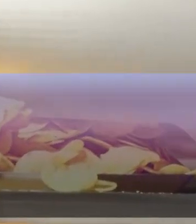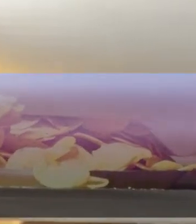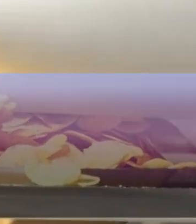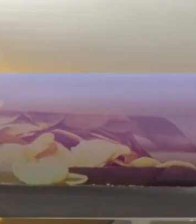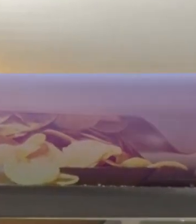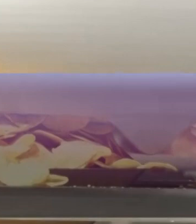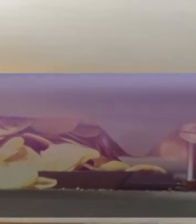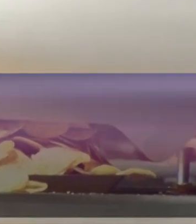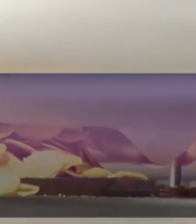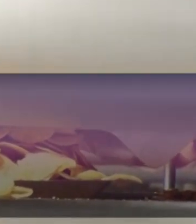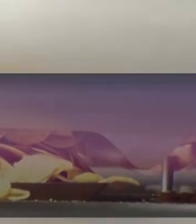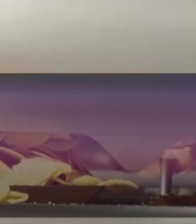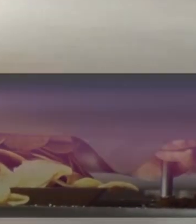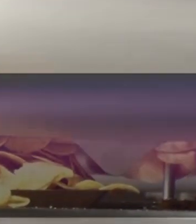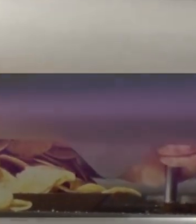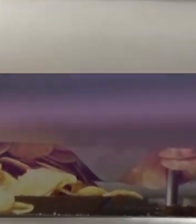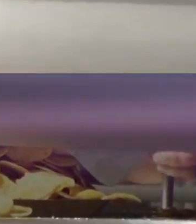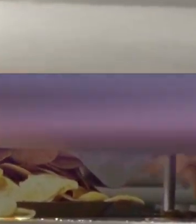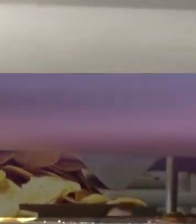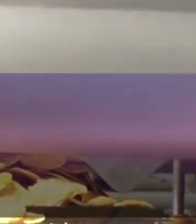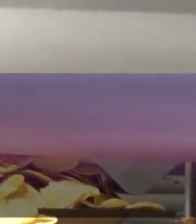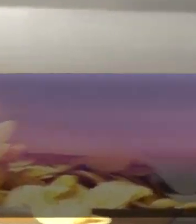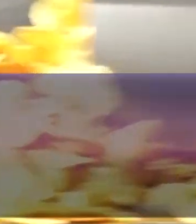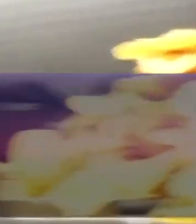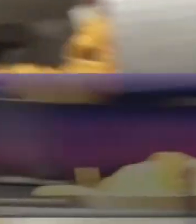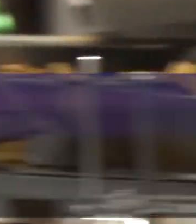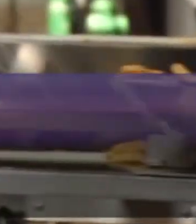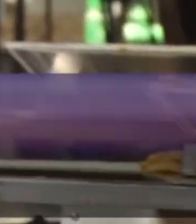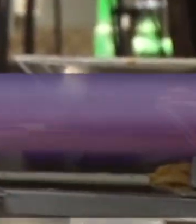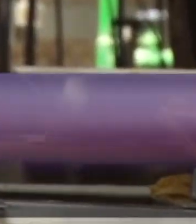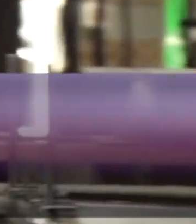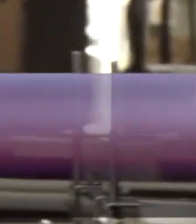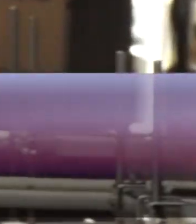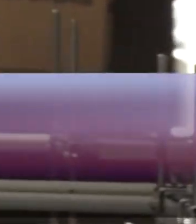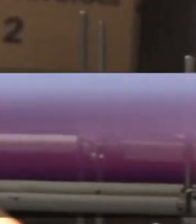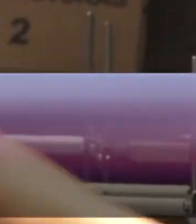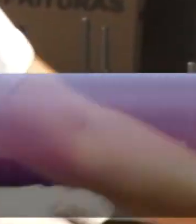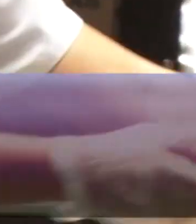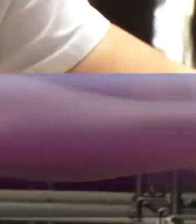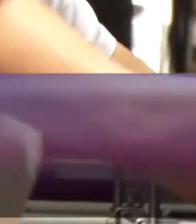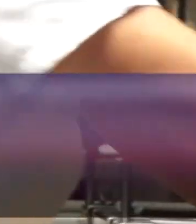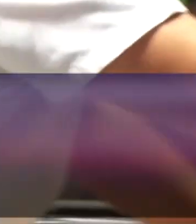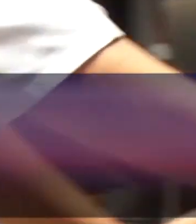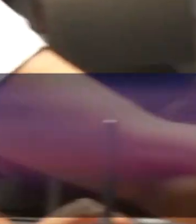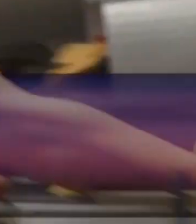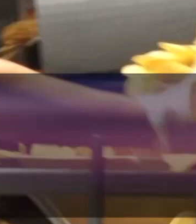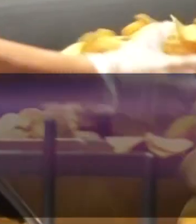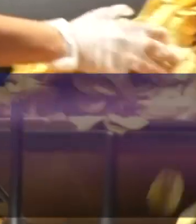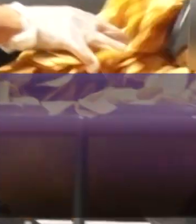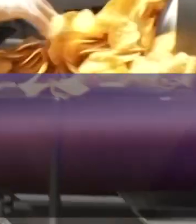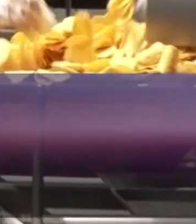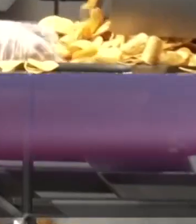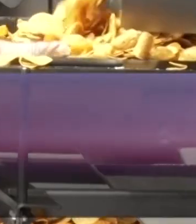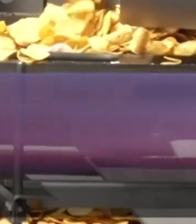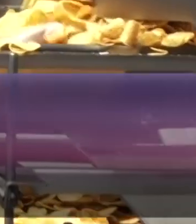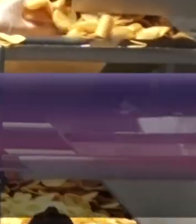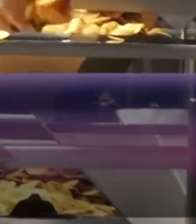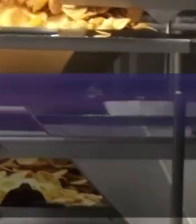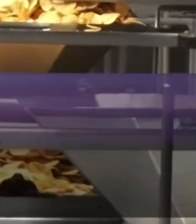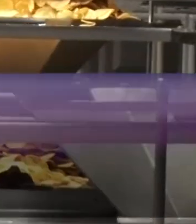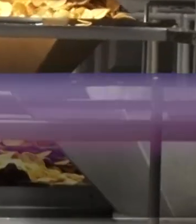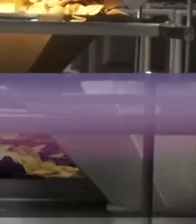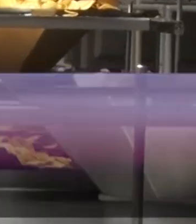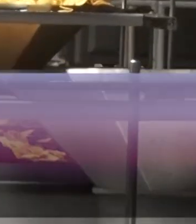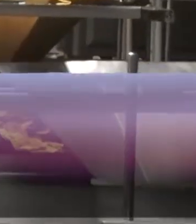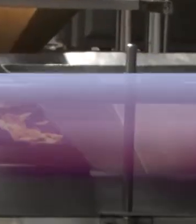desarticulada y frágil. Y creo que ahí en especial también tenemos que repensar y comenzar a discutir sobre la institucionalidad que